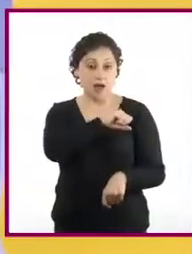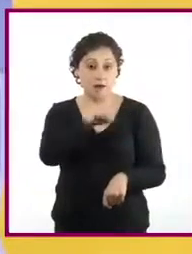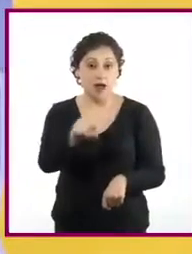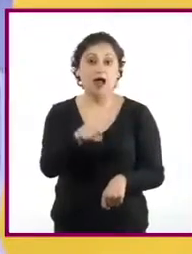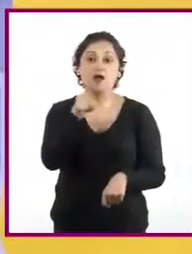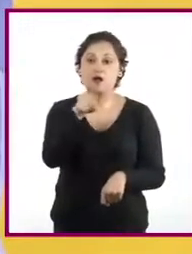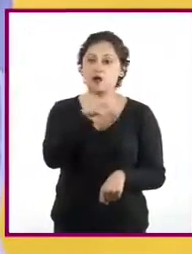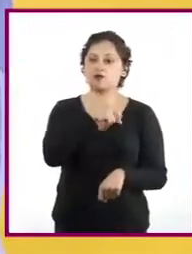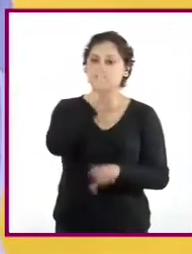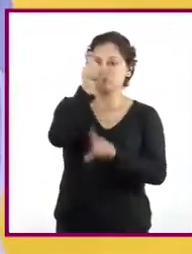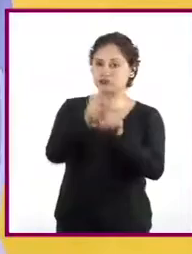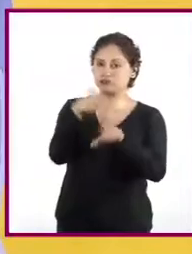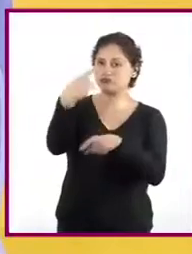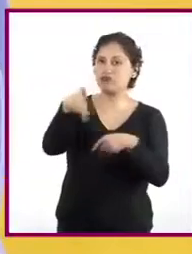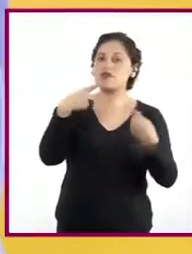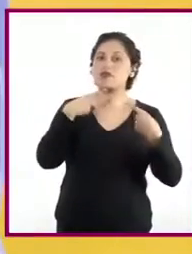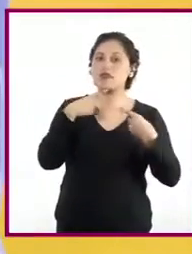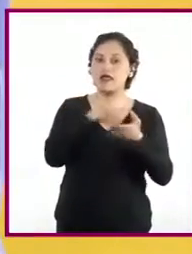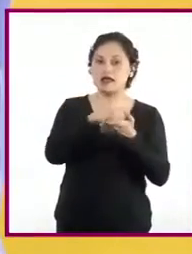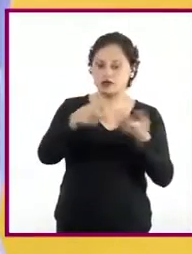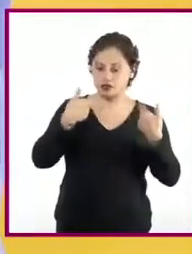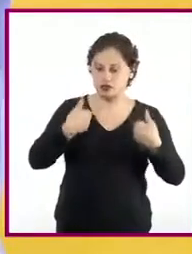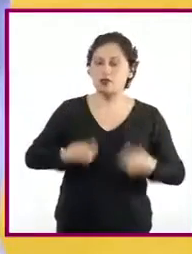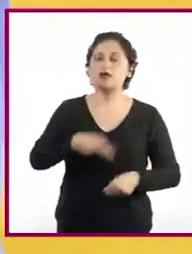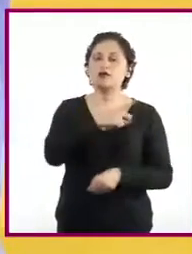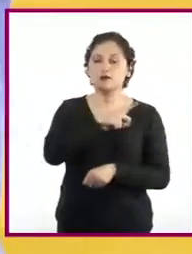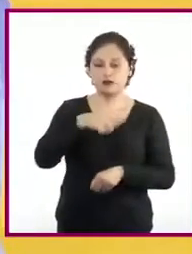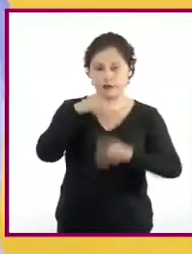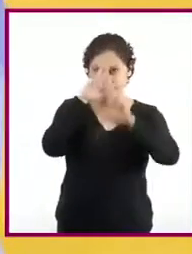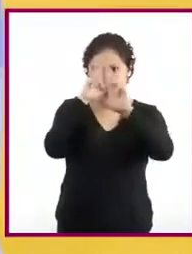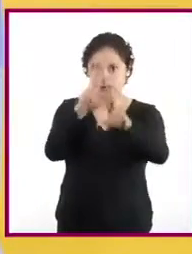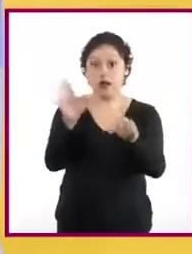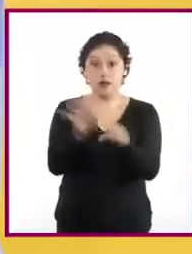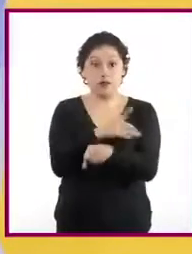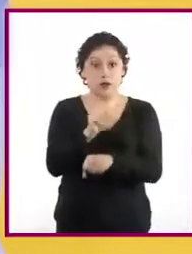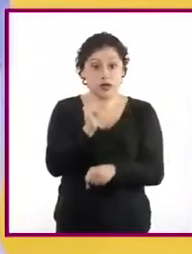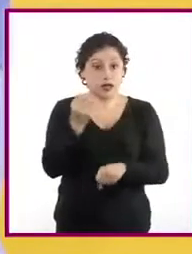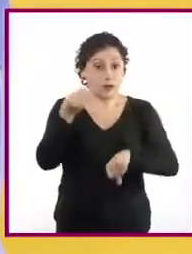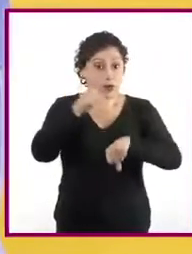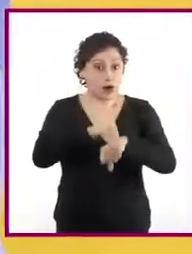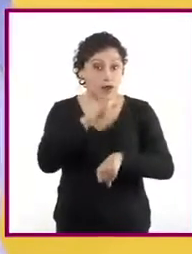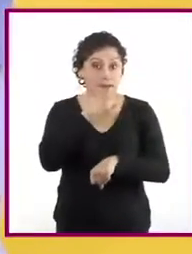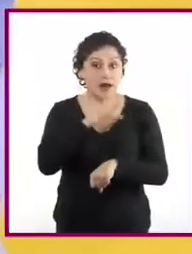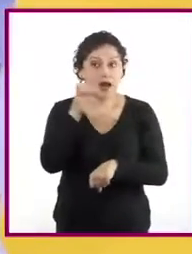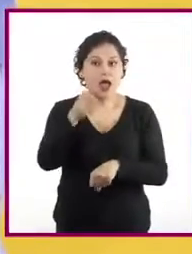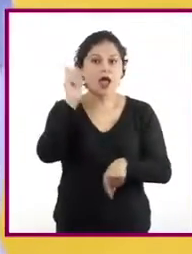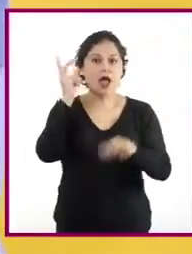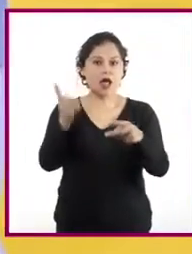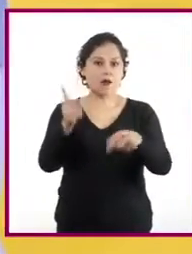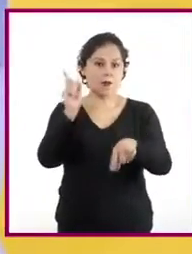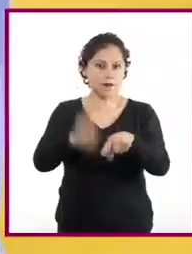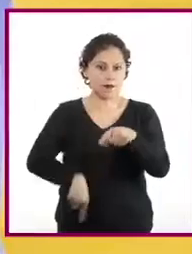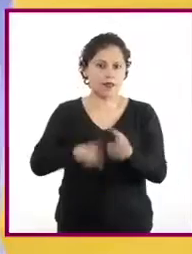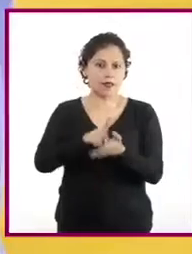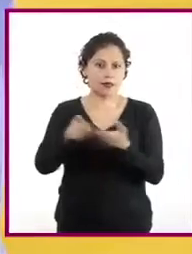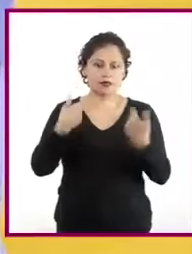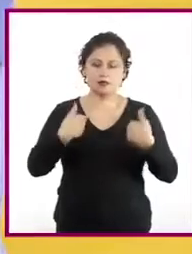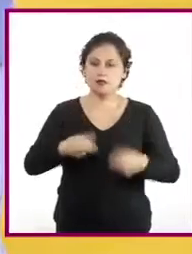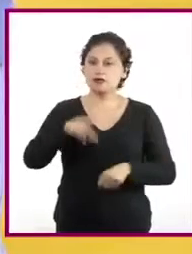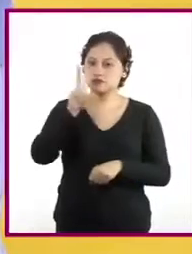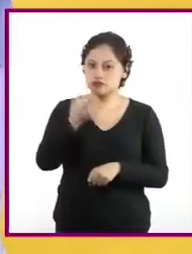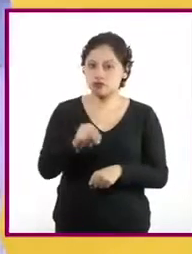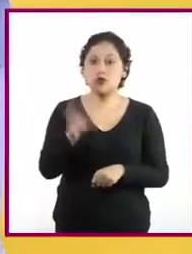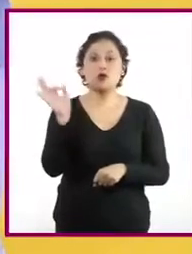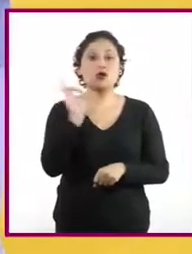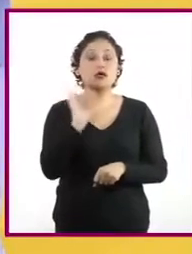derechos humanos, pues cometer un delito no implica que los pierda. La violación de los derechos humanos se puede dar por